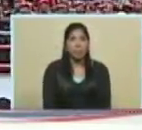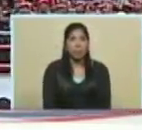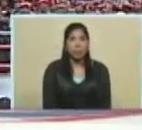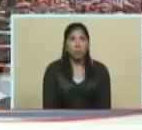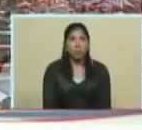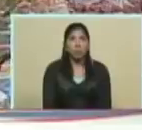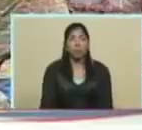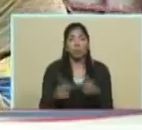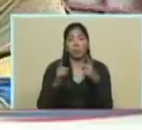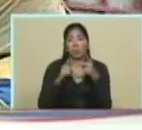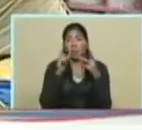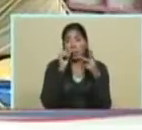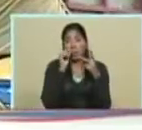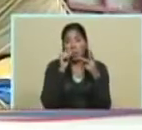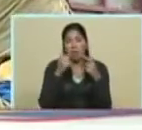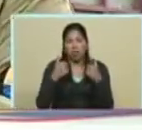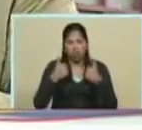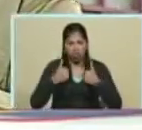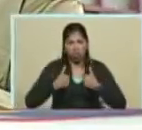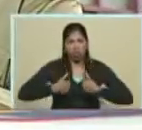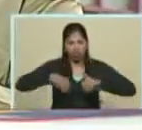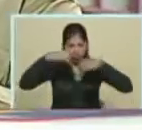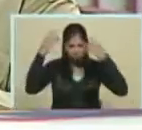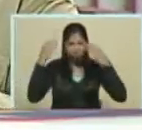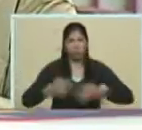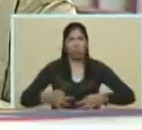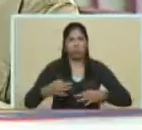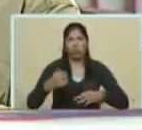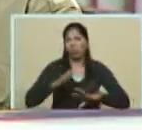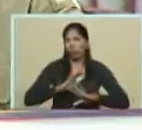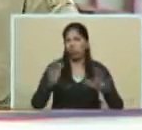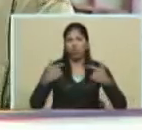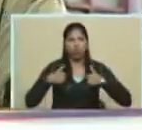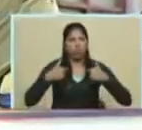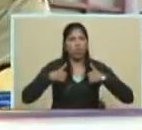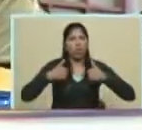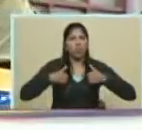Henry Falcón dijo que él se lance y llega hasta el final.